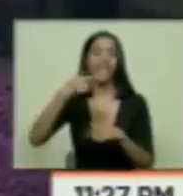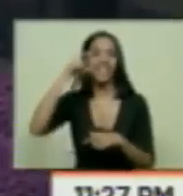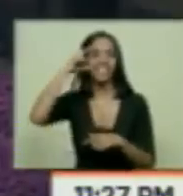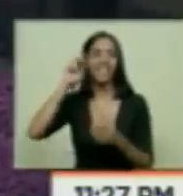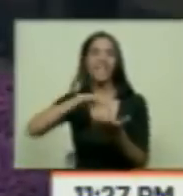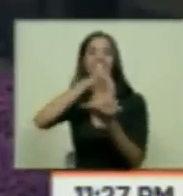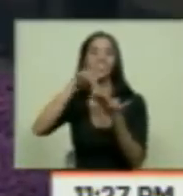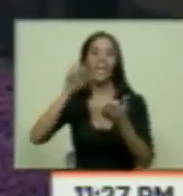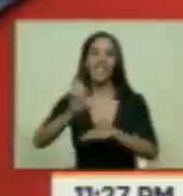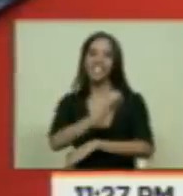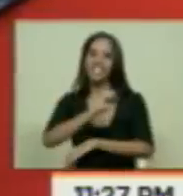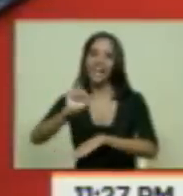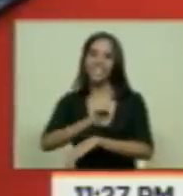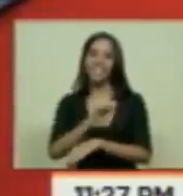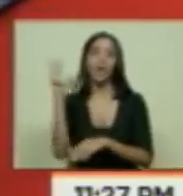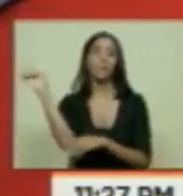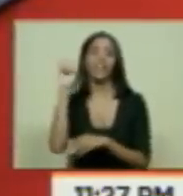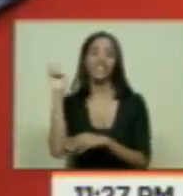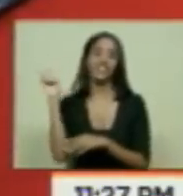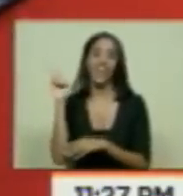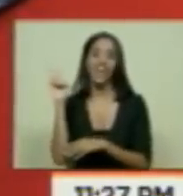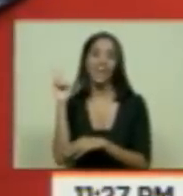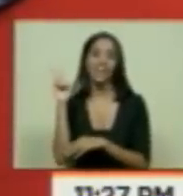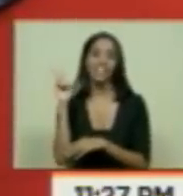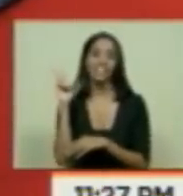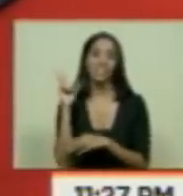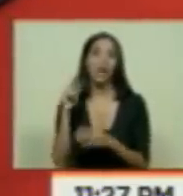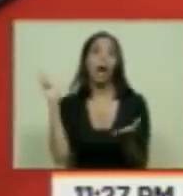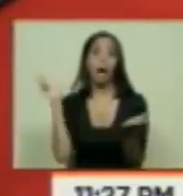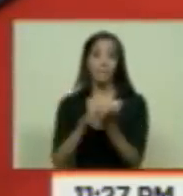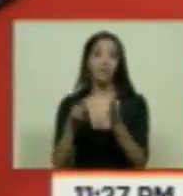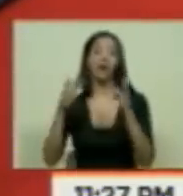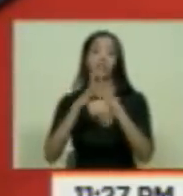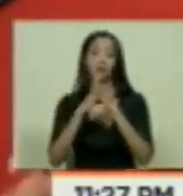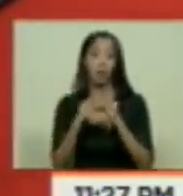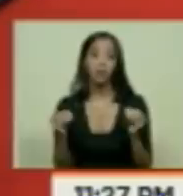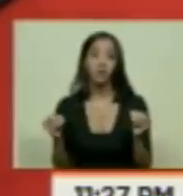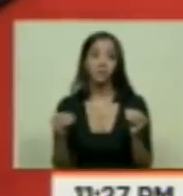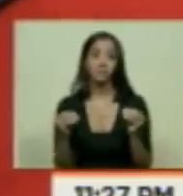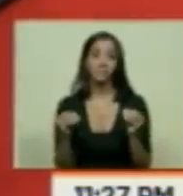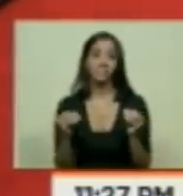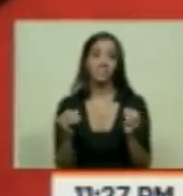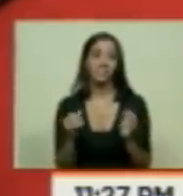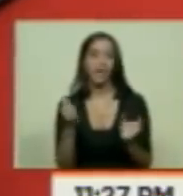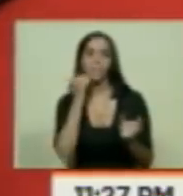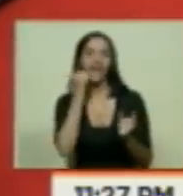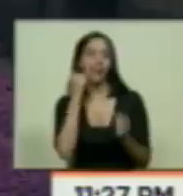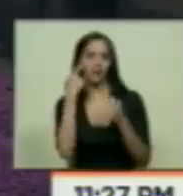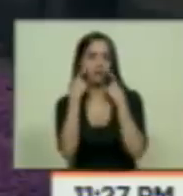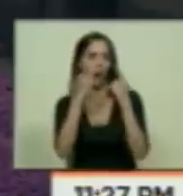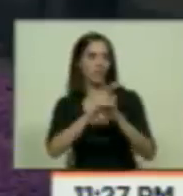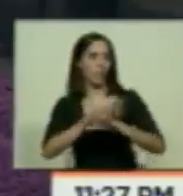de la Salsa, que en Venezuela, decretado y todo, con decreto y demás. O sea, más no vemos más.